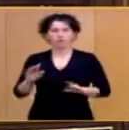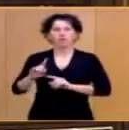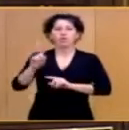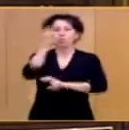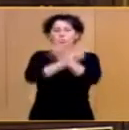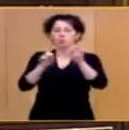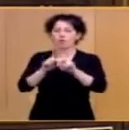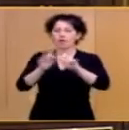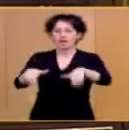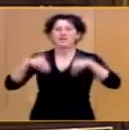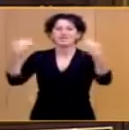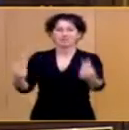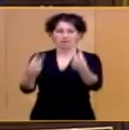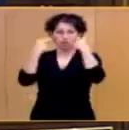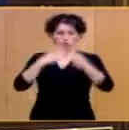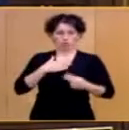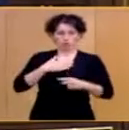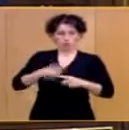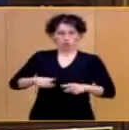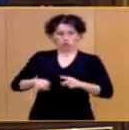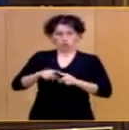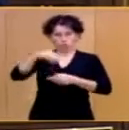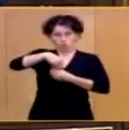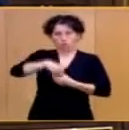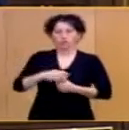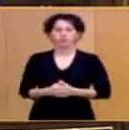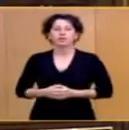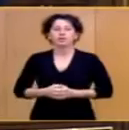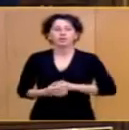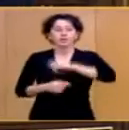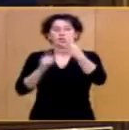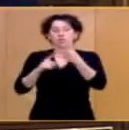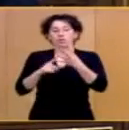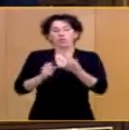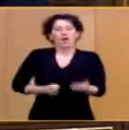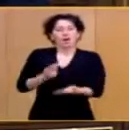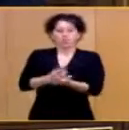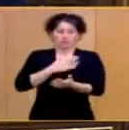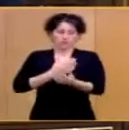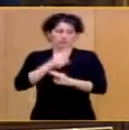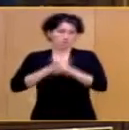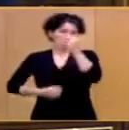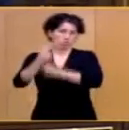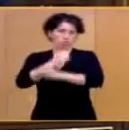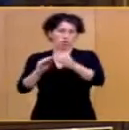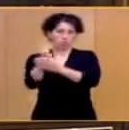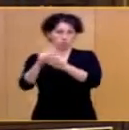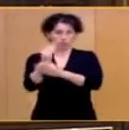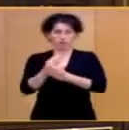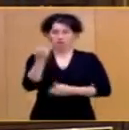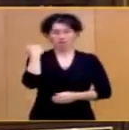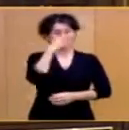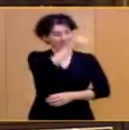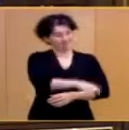externalización de nuestro ahorro. Y, en cuarto lugar, apuesta por la economía productiva. En su intervención de ayer no